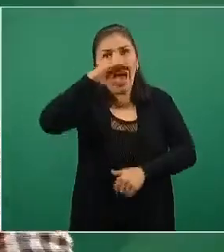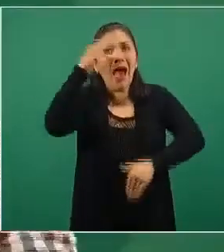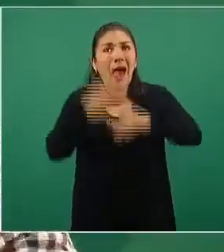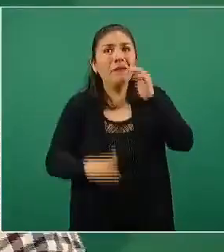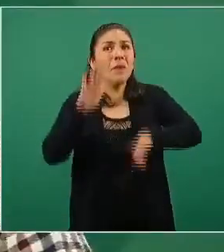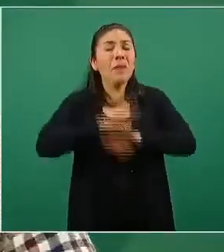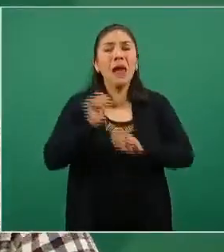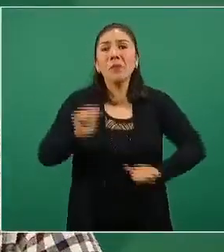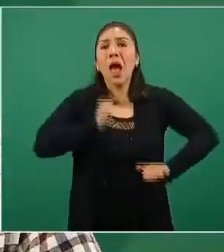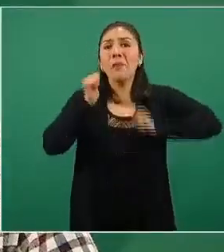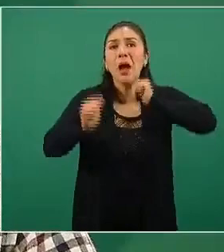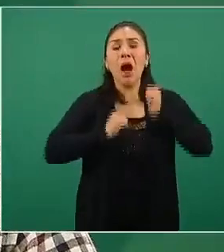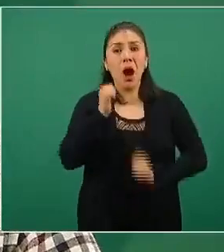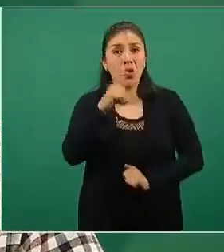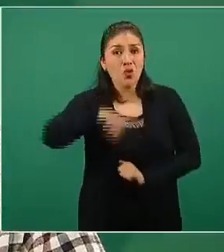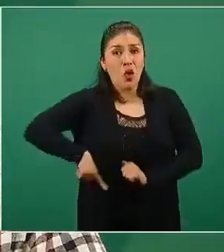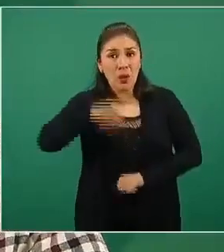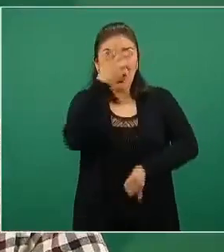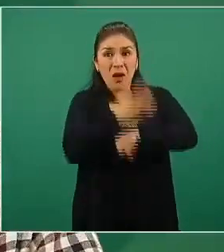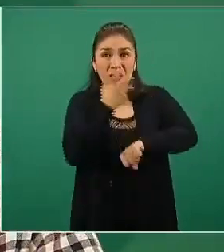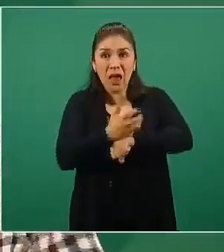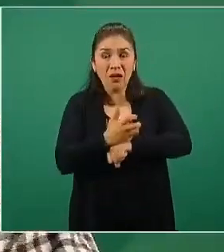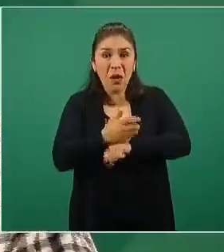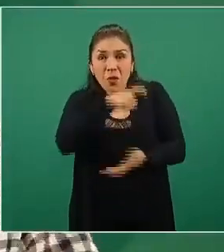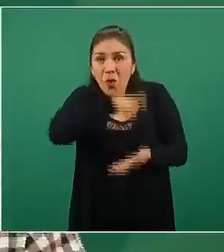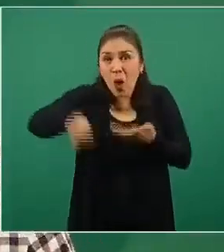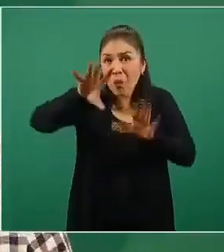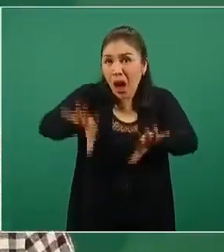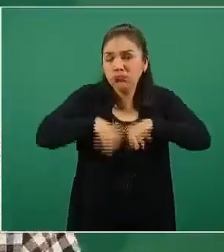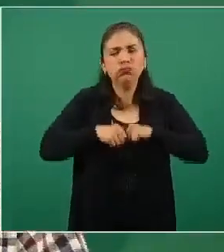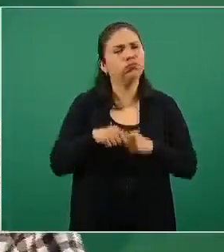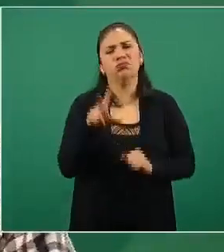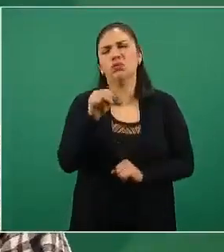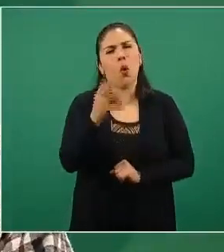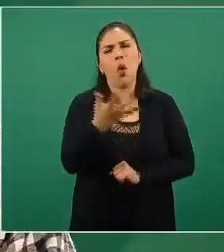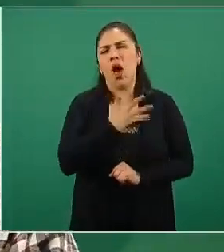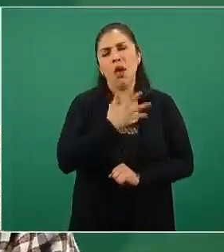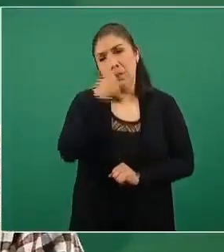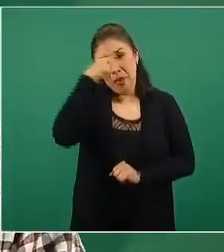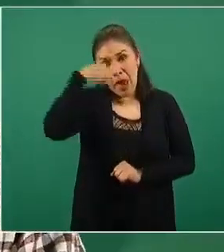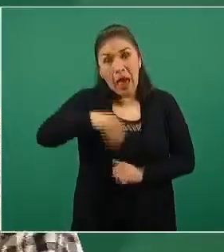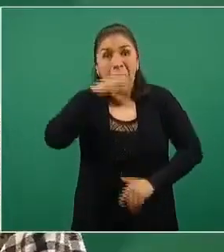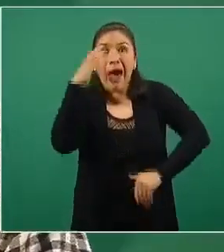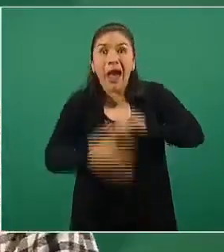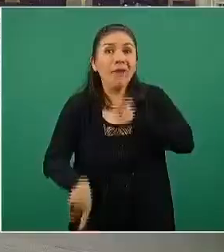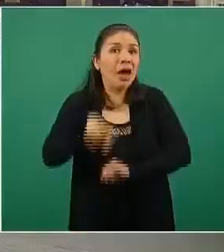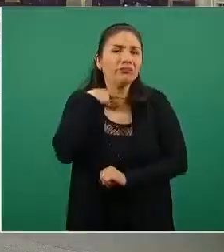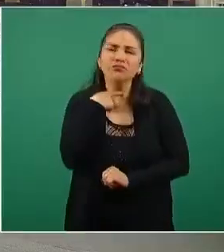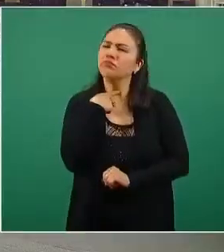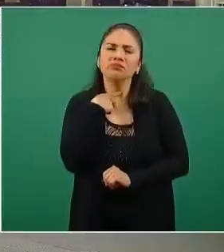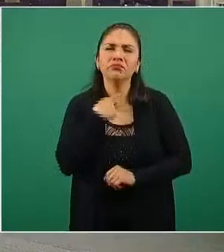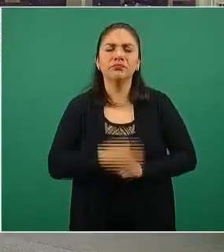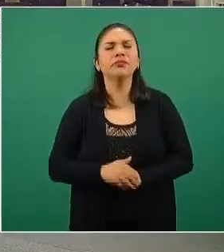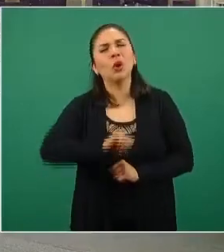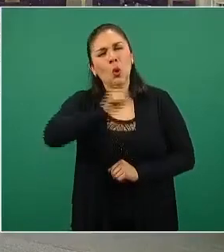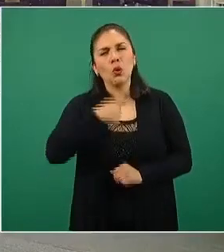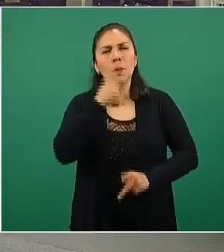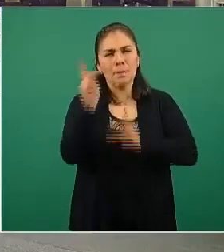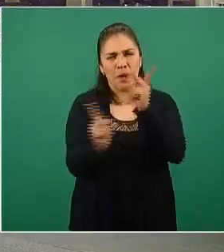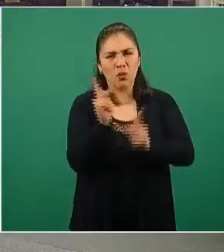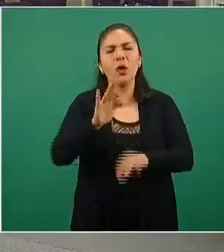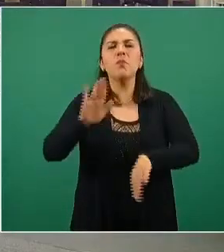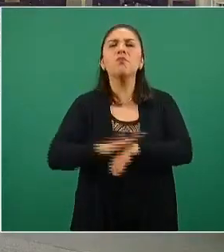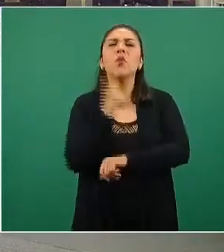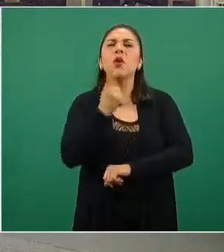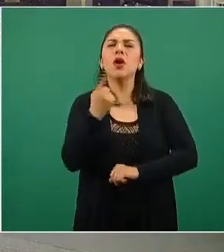una demanda adicional del gobierno de Estados Unidos y que eso pudiera repercutir sobre el abastecimiento de México. Mi pregunta va dirigida porque